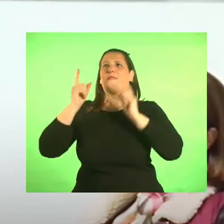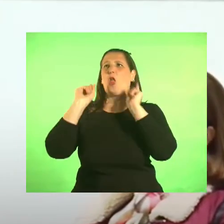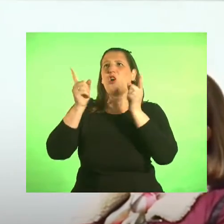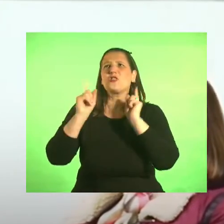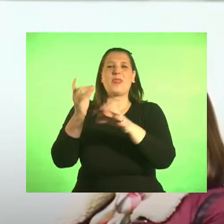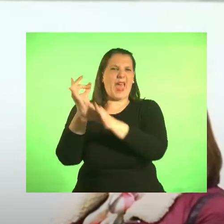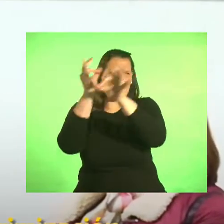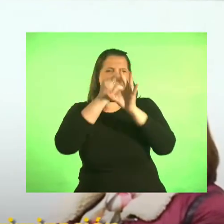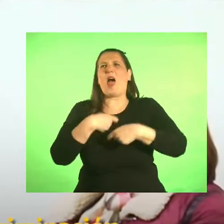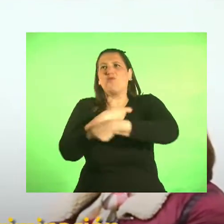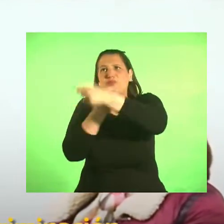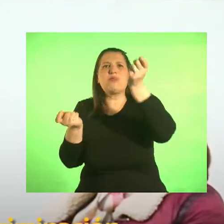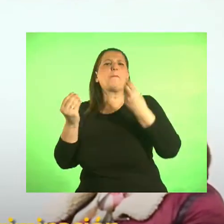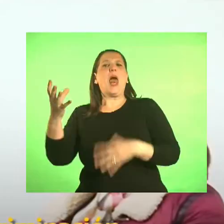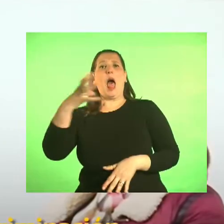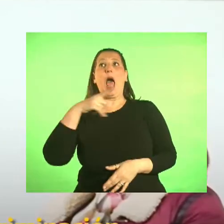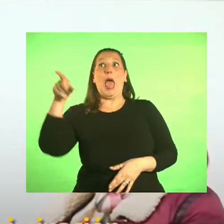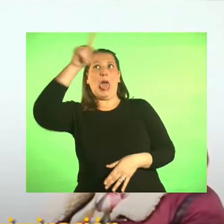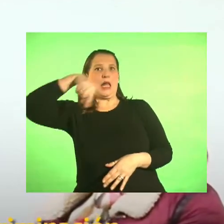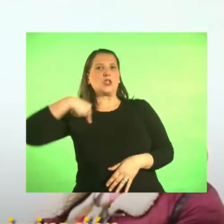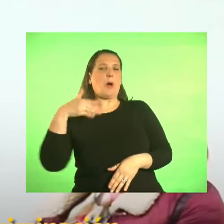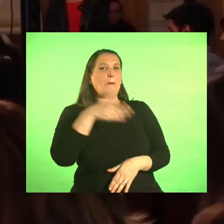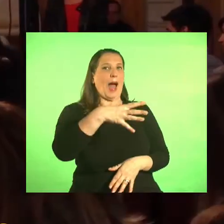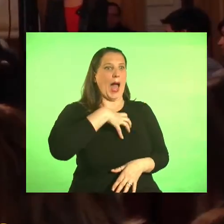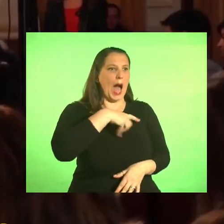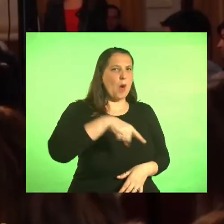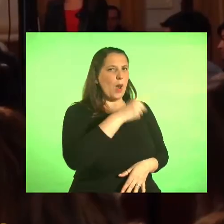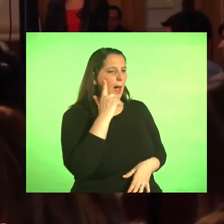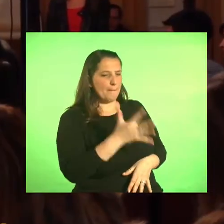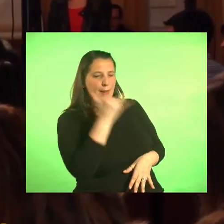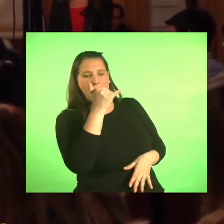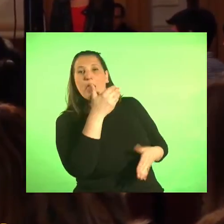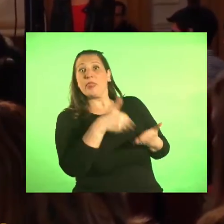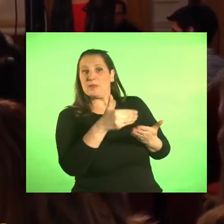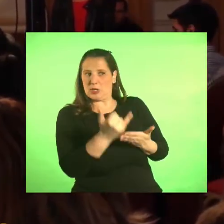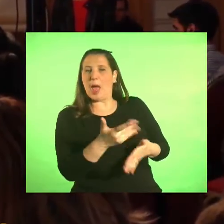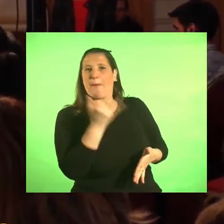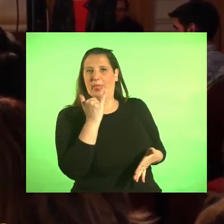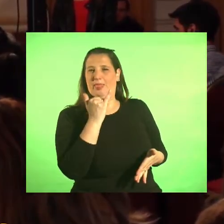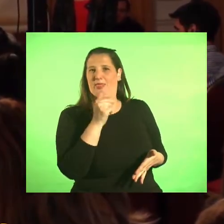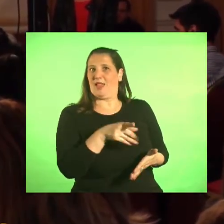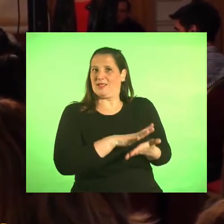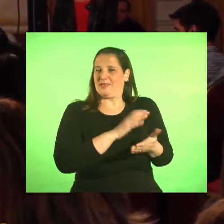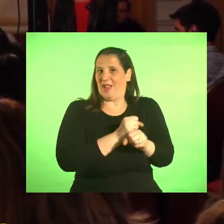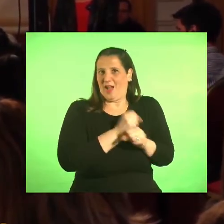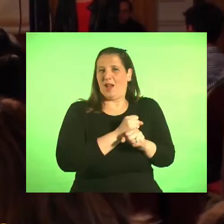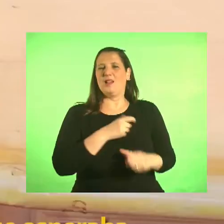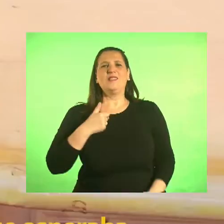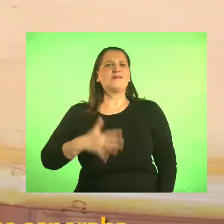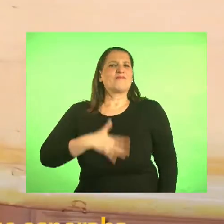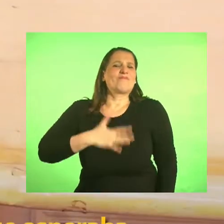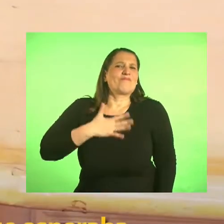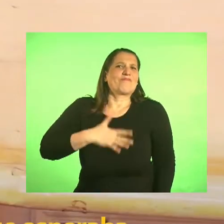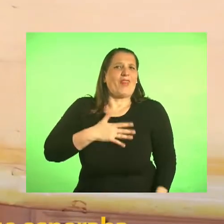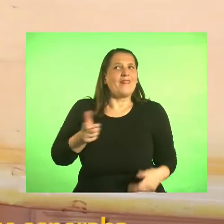que puedan bajar a las aulas para poder detectar los casos de discriminación. Estoy muy contenta, la verdad que tenía muchas expectativas